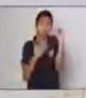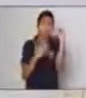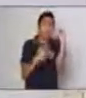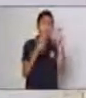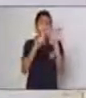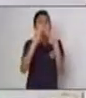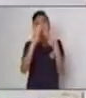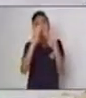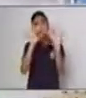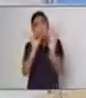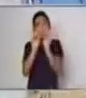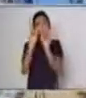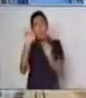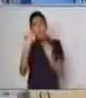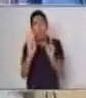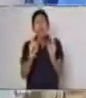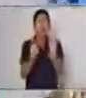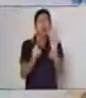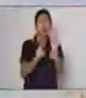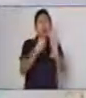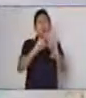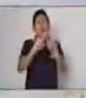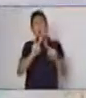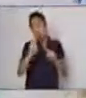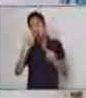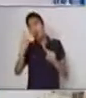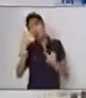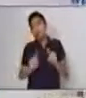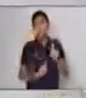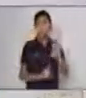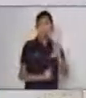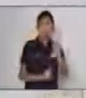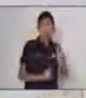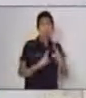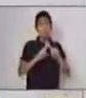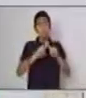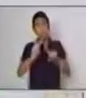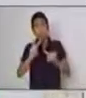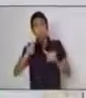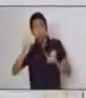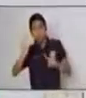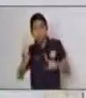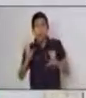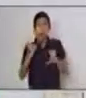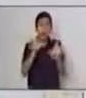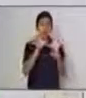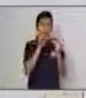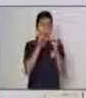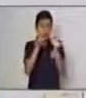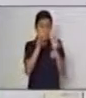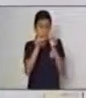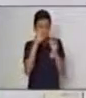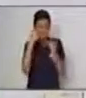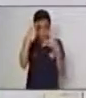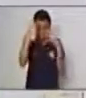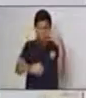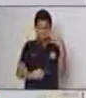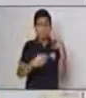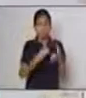es 0, 1 por 2 es 2, 2 por 2 es 4 y así sucesivamente. De esa forma construí la tabla del